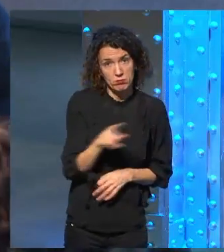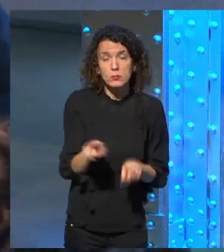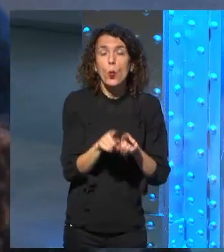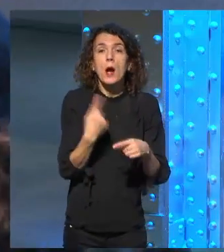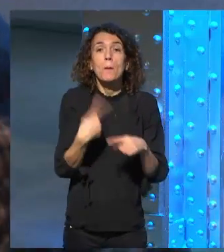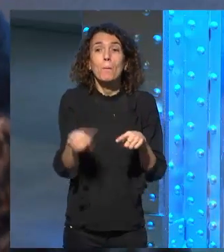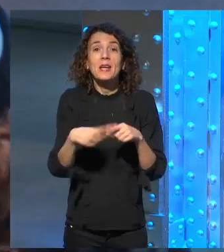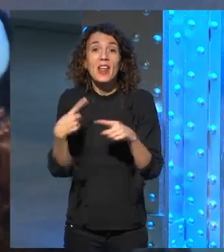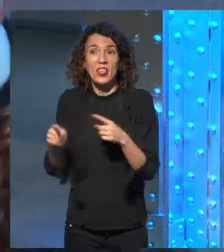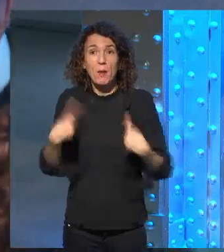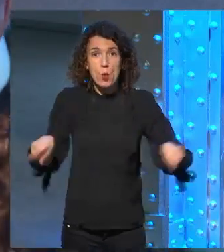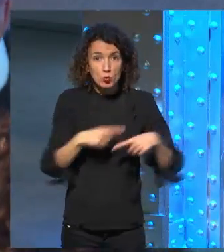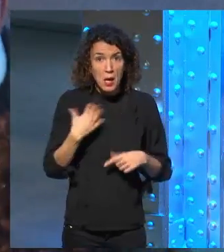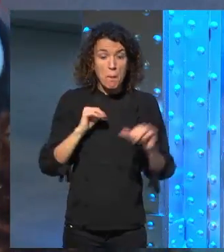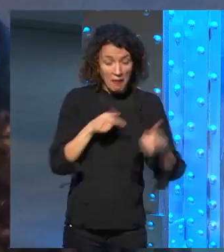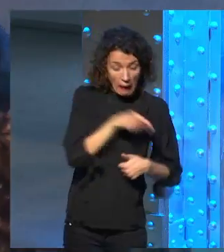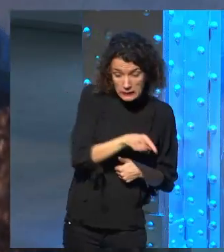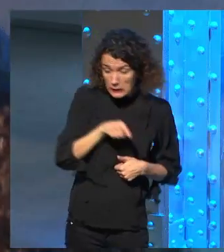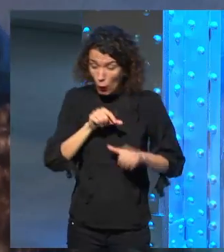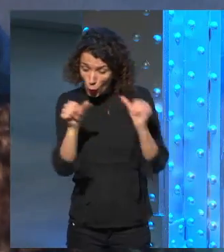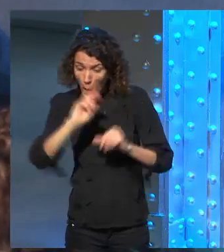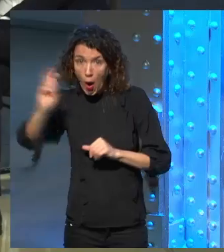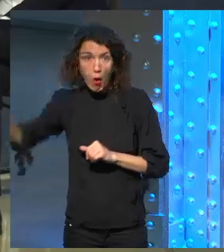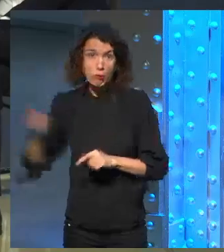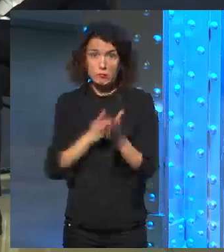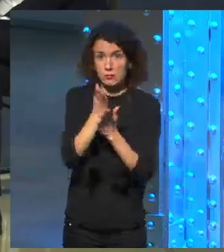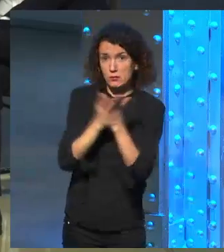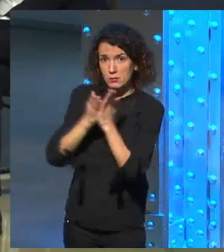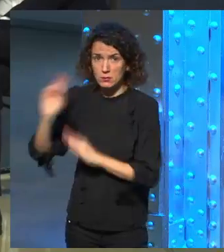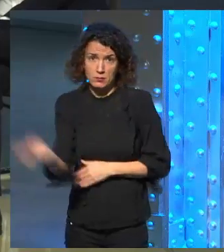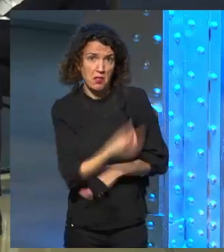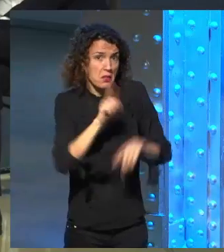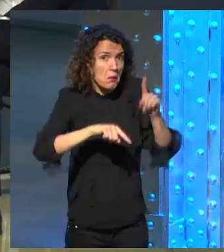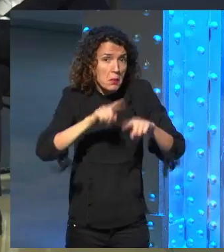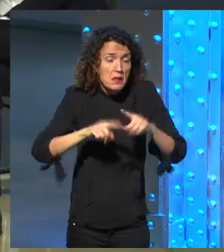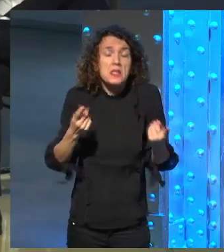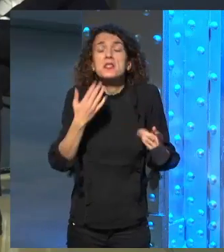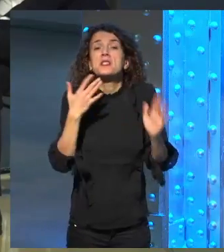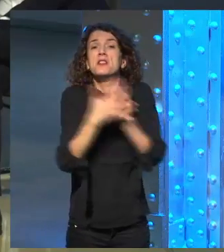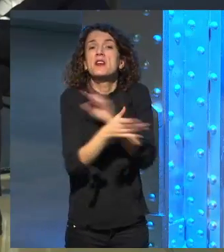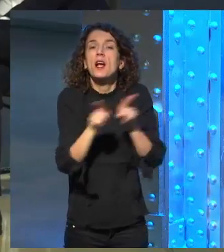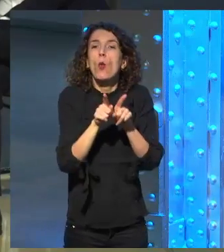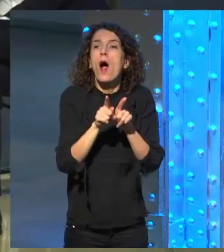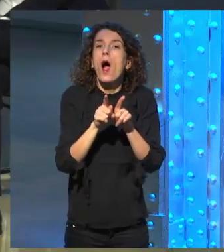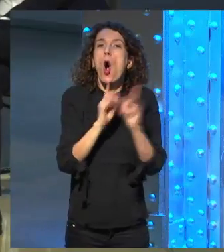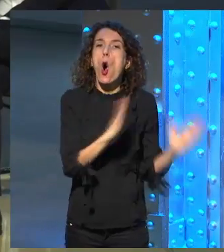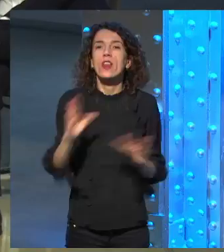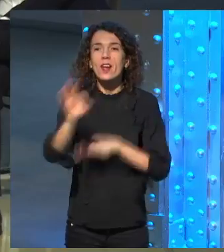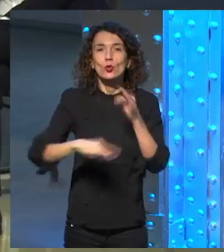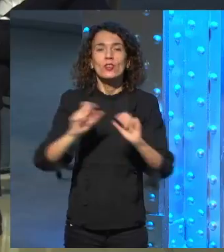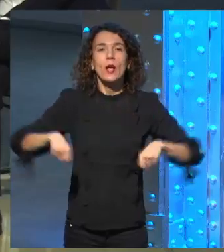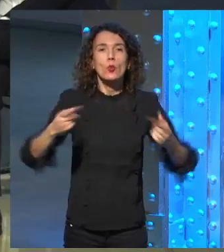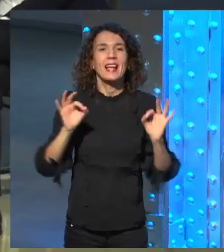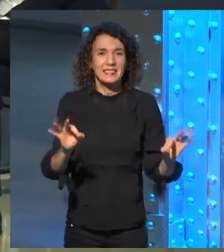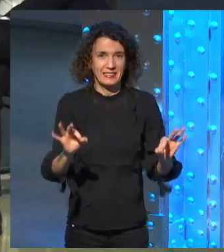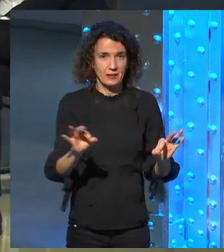Una pieza musical puede empezar así o puede no empezar así. Nos parece que forma parte del orden de la naturaleza, ¿no? Eso